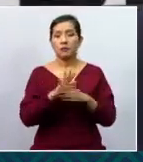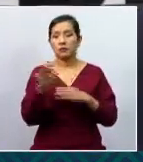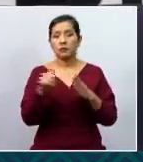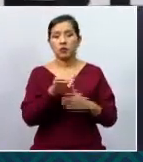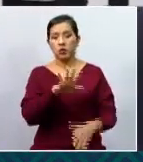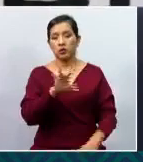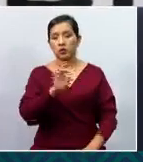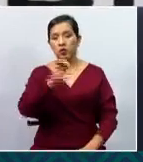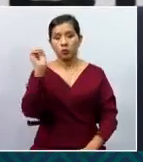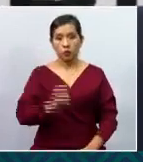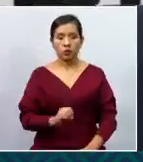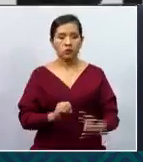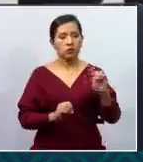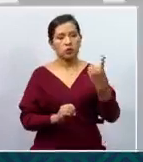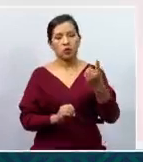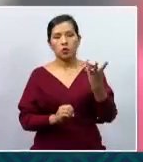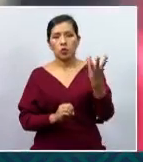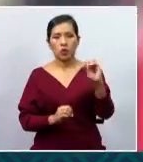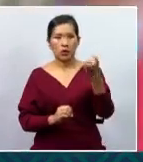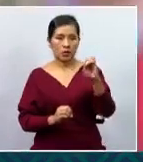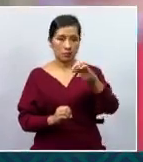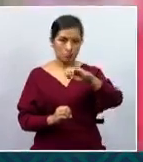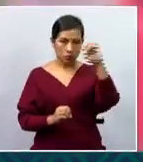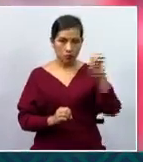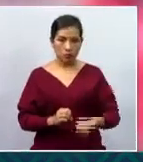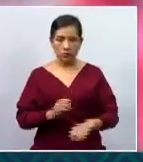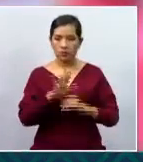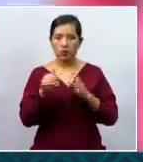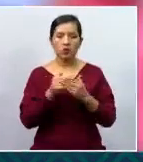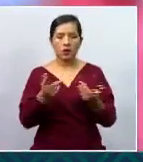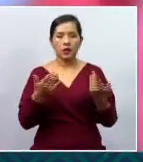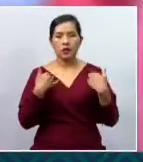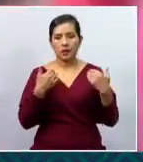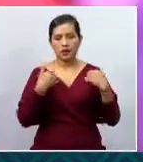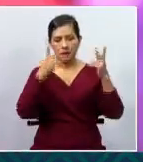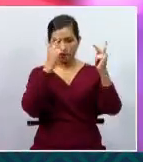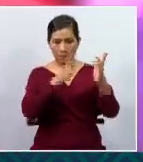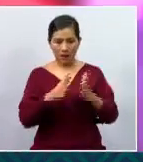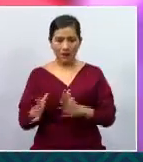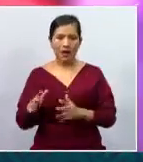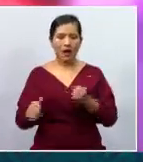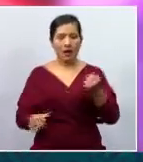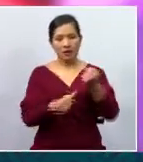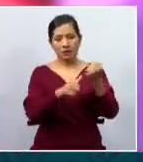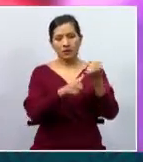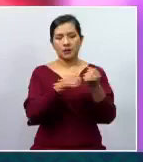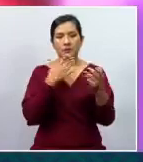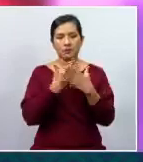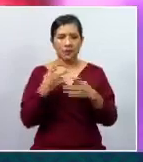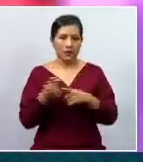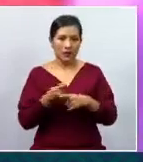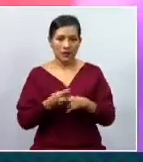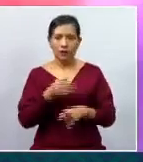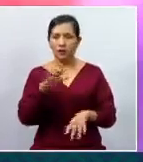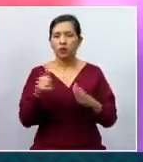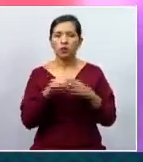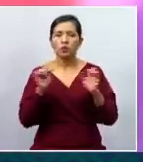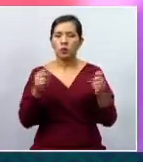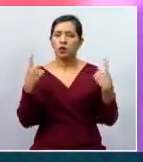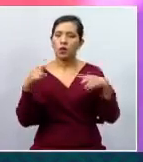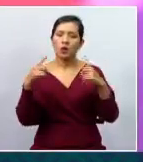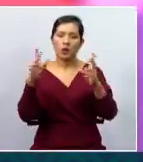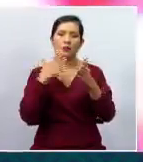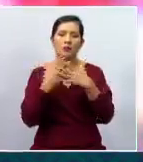58%, solamente el 40% tiene una planificación, una asistencia técnica para lograr justamente la